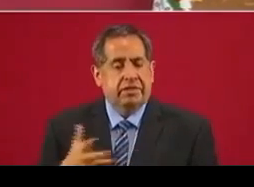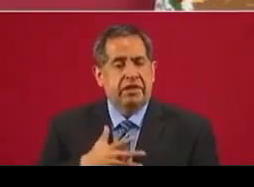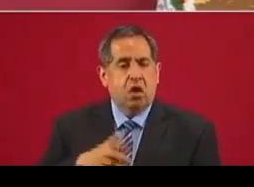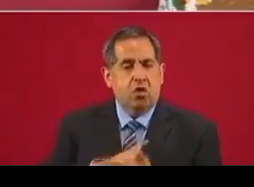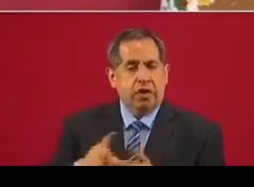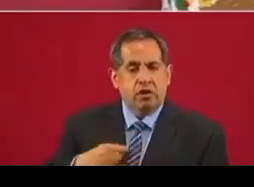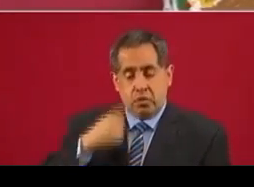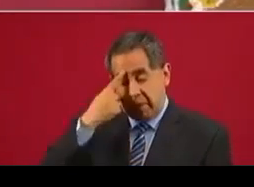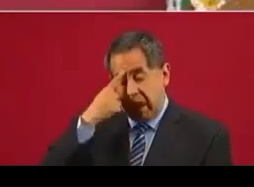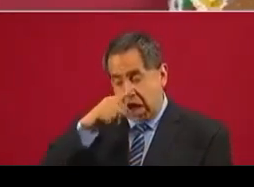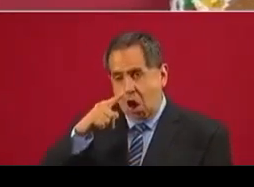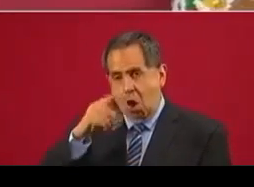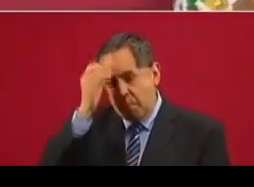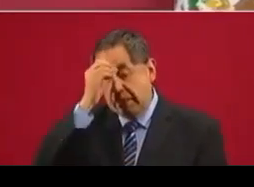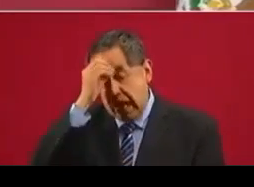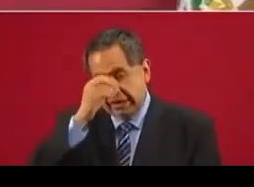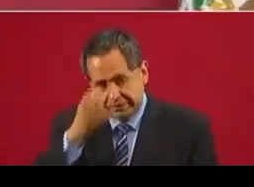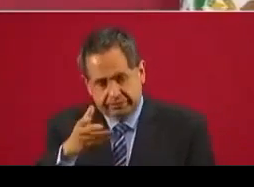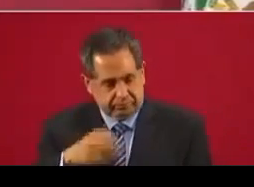a opinar